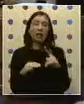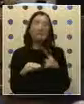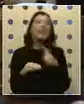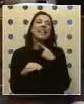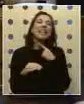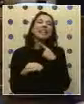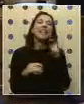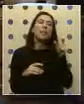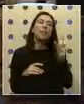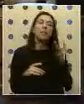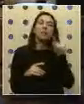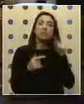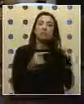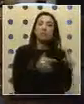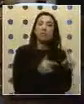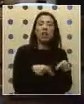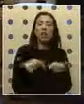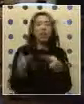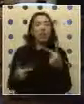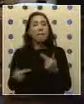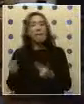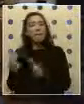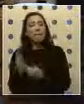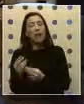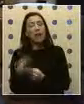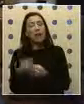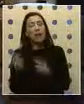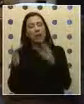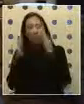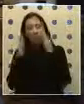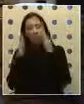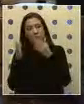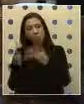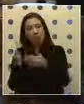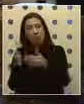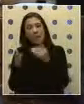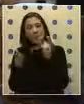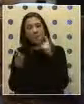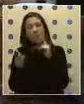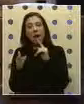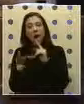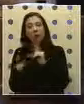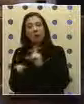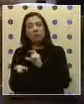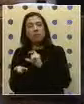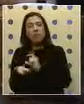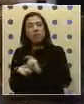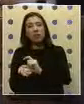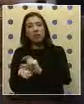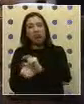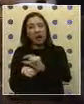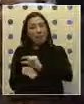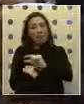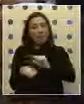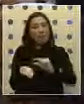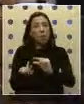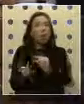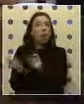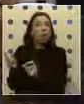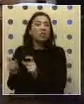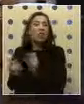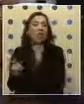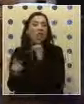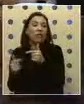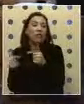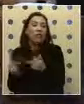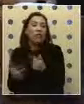intereses de los privilegiados, y las políticas públicas focalizadas, que es para repartir un poco entre los que no tocan